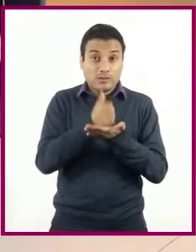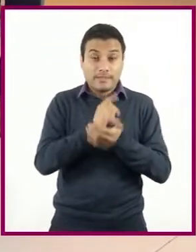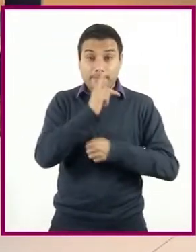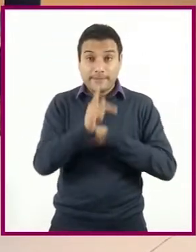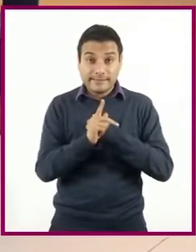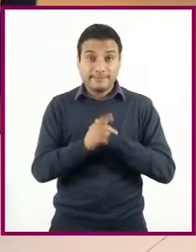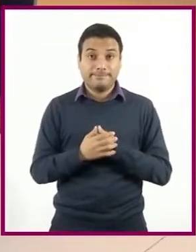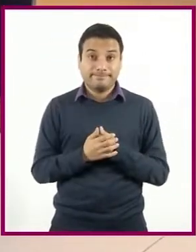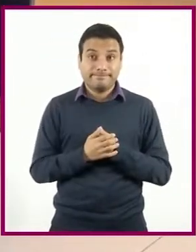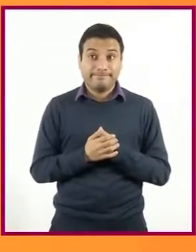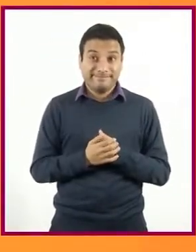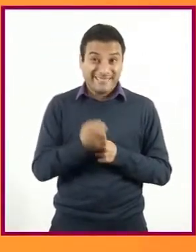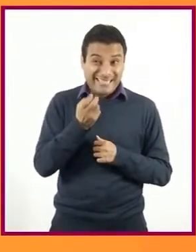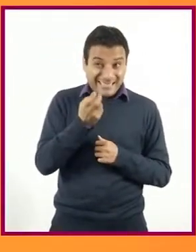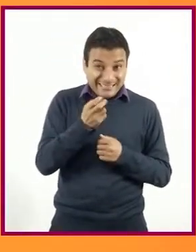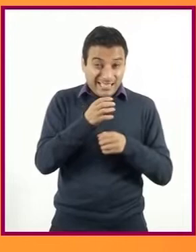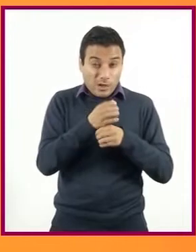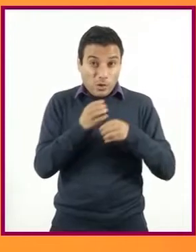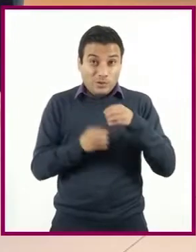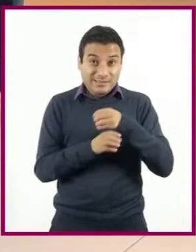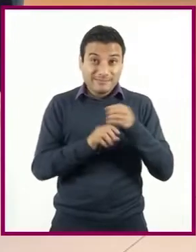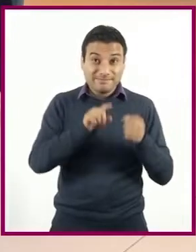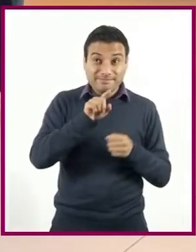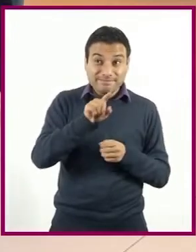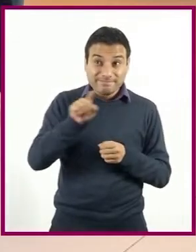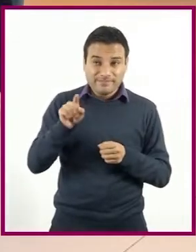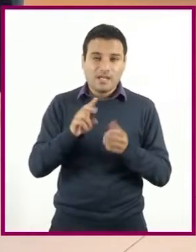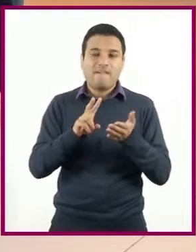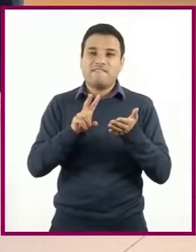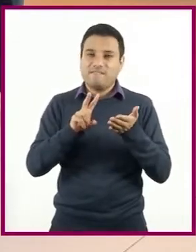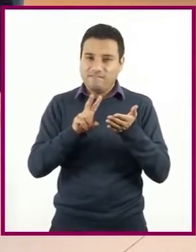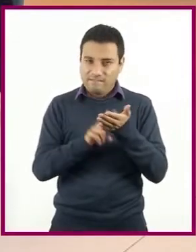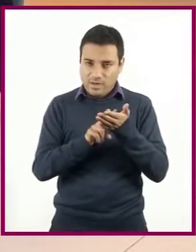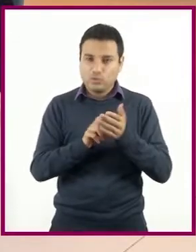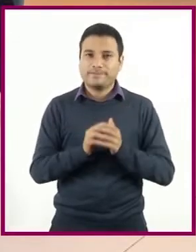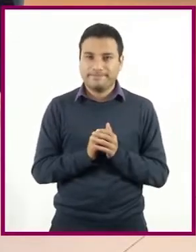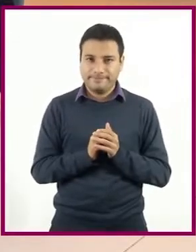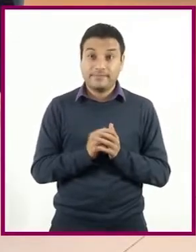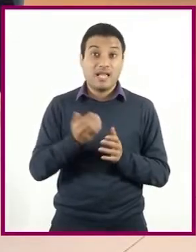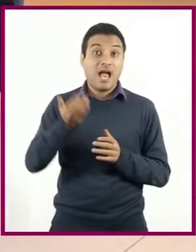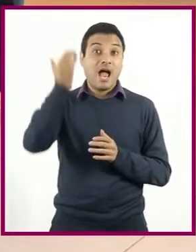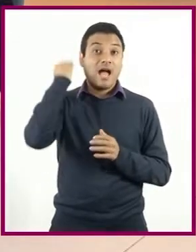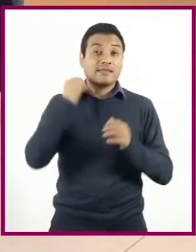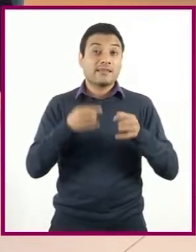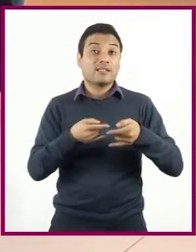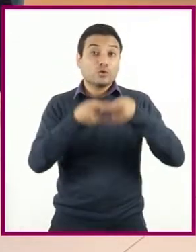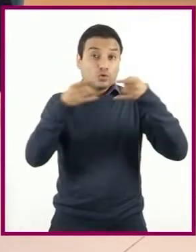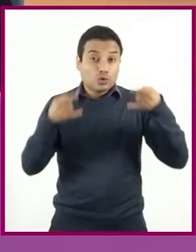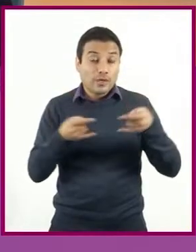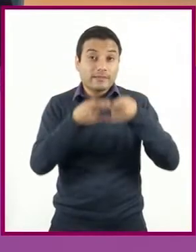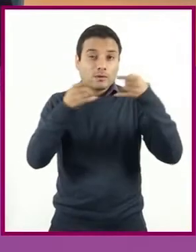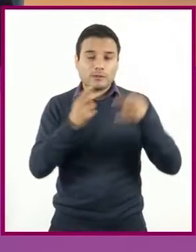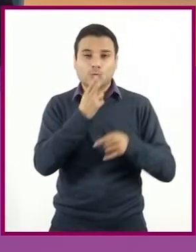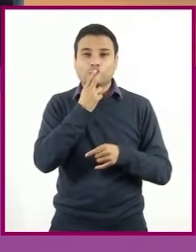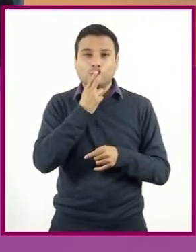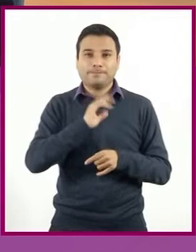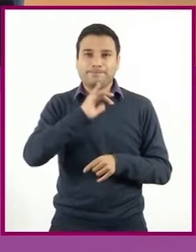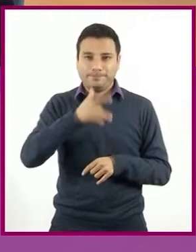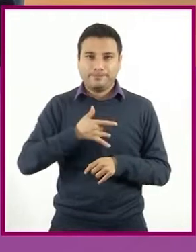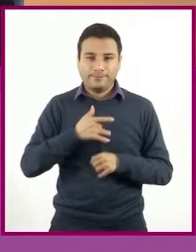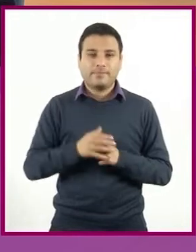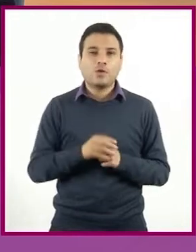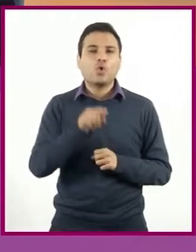ayudan a darle un significado justo a su valor y no permitir que el paso del tiempo los borre. Queremos invitarlos a que elijan